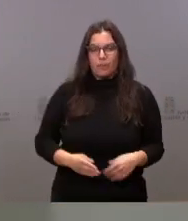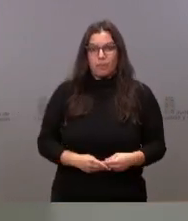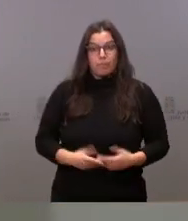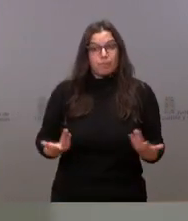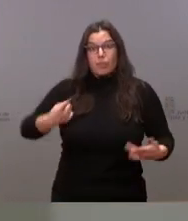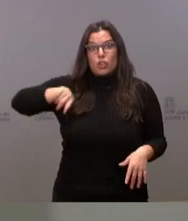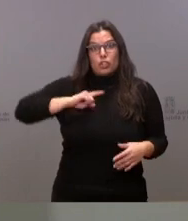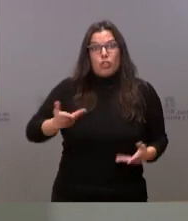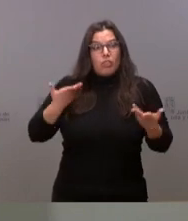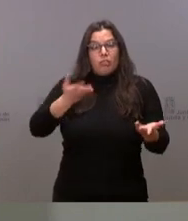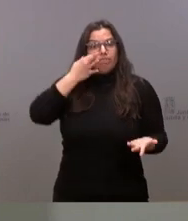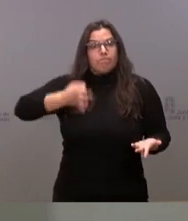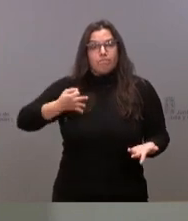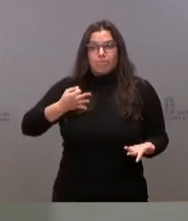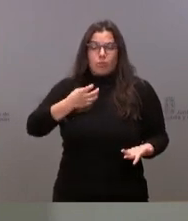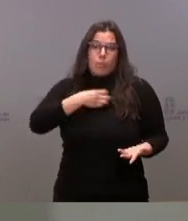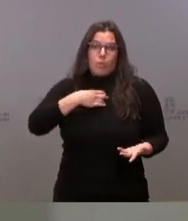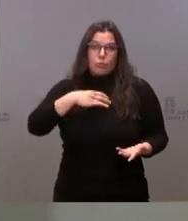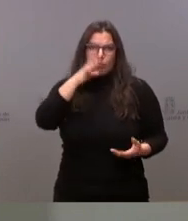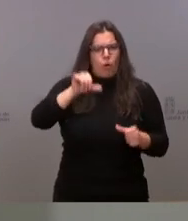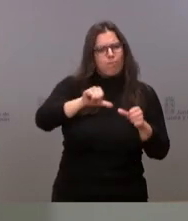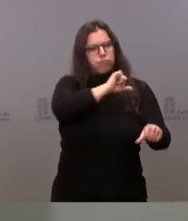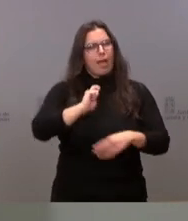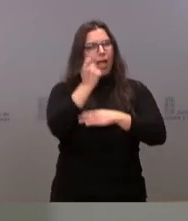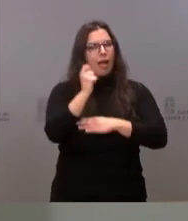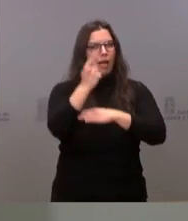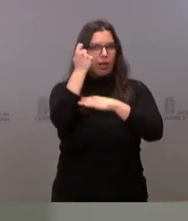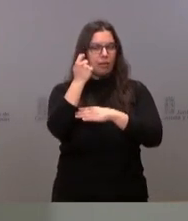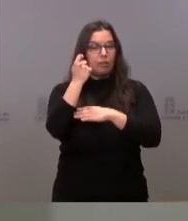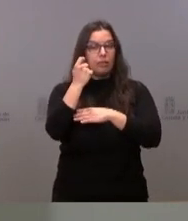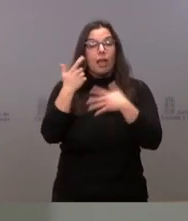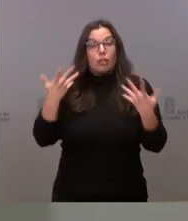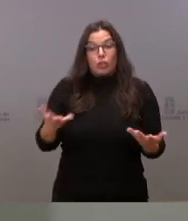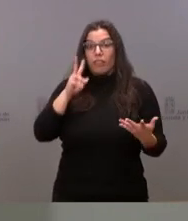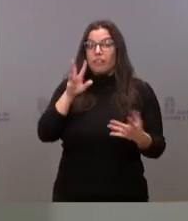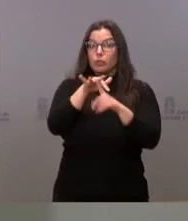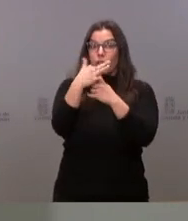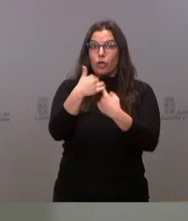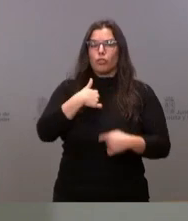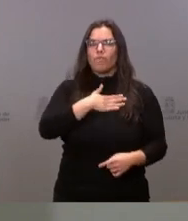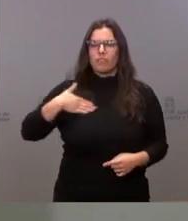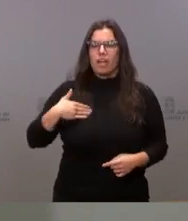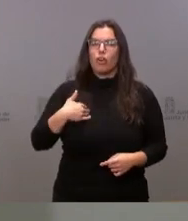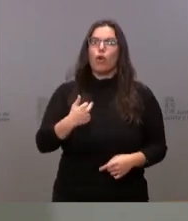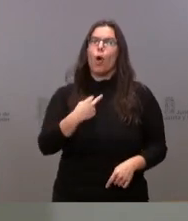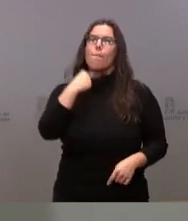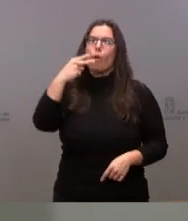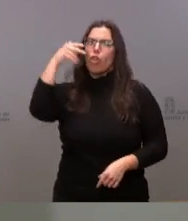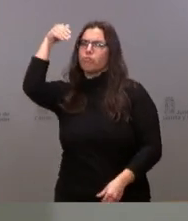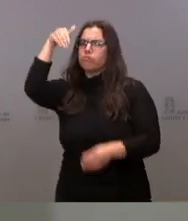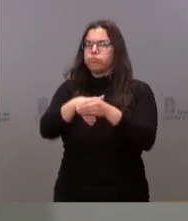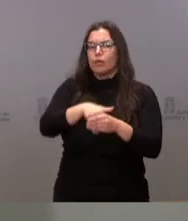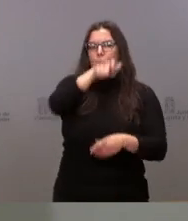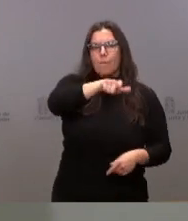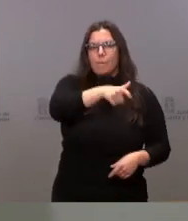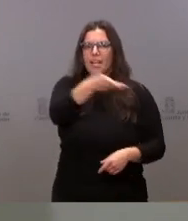en riesgo todo lo conseguido hasta ahora. Ante estos hechos, quiero dar la voz a las personas de Castilla y León para